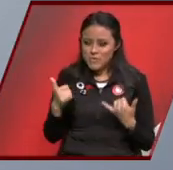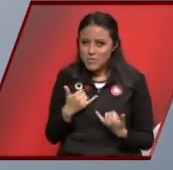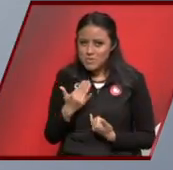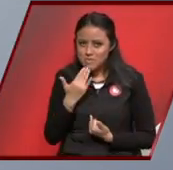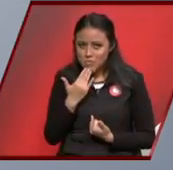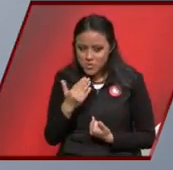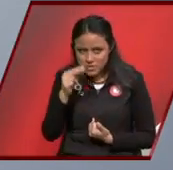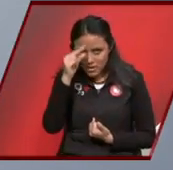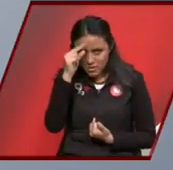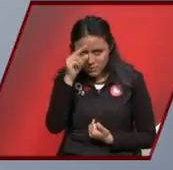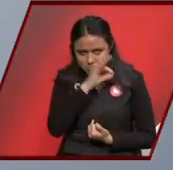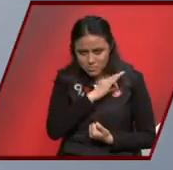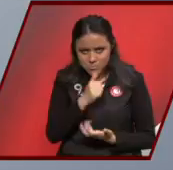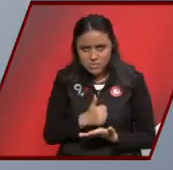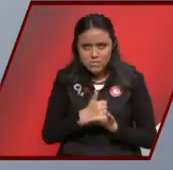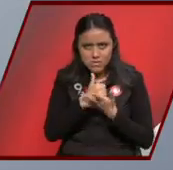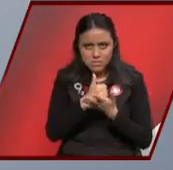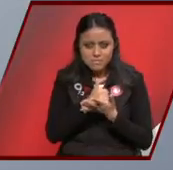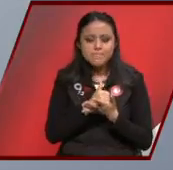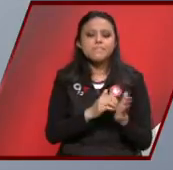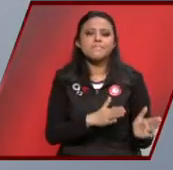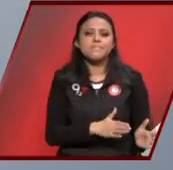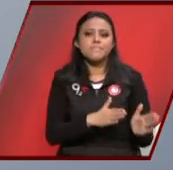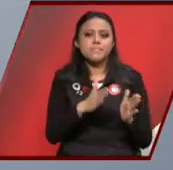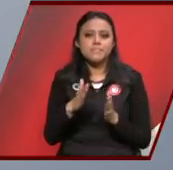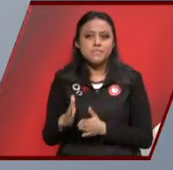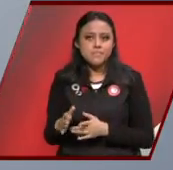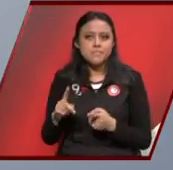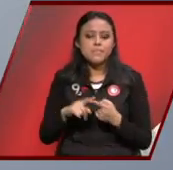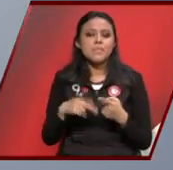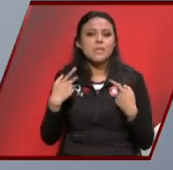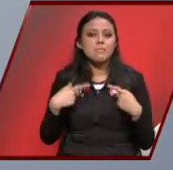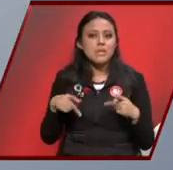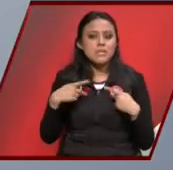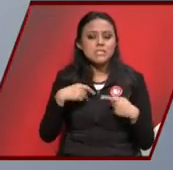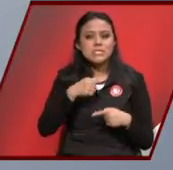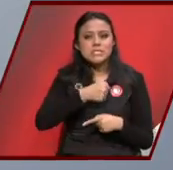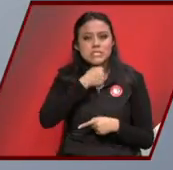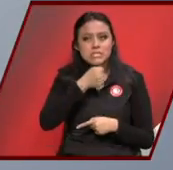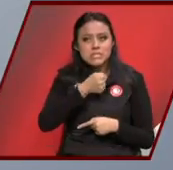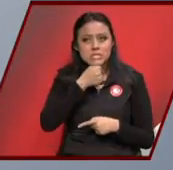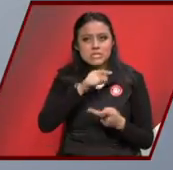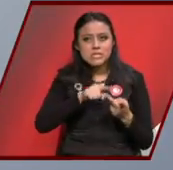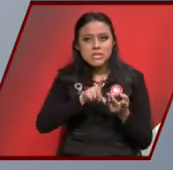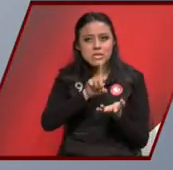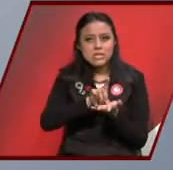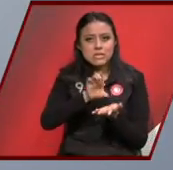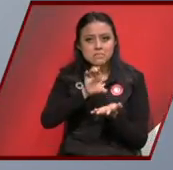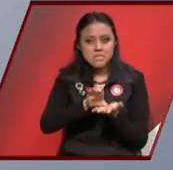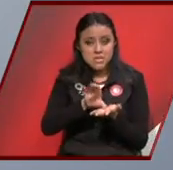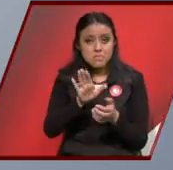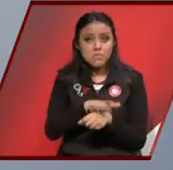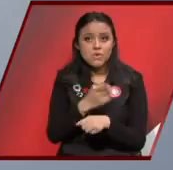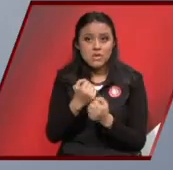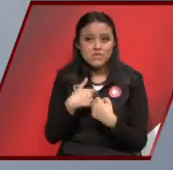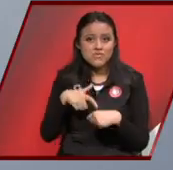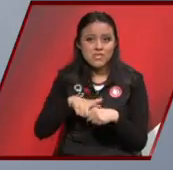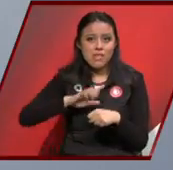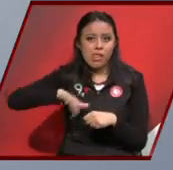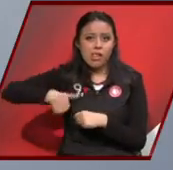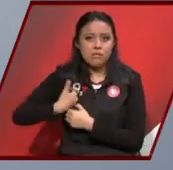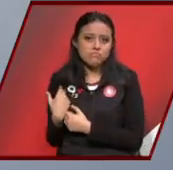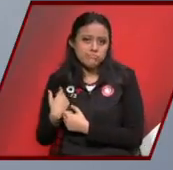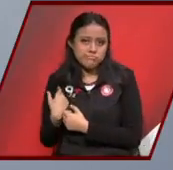Oiga, es. Platíqueme de la tercera edad. La tercera edad y la discapacidad van de la mano porque la sociedad los esconde. Así